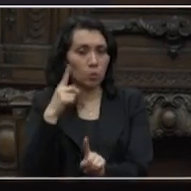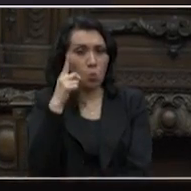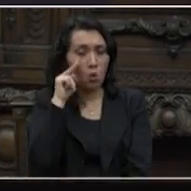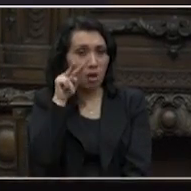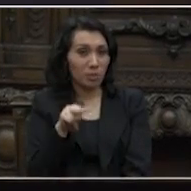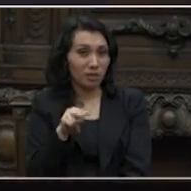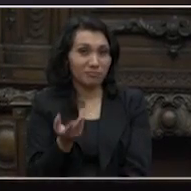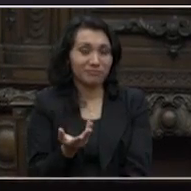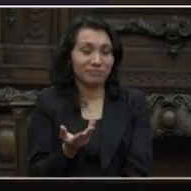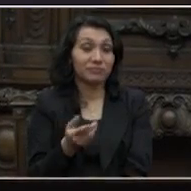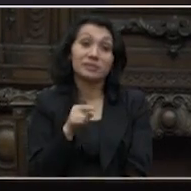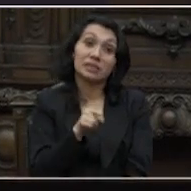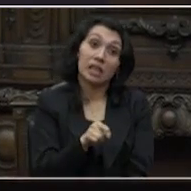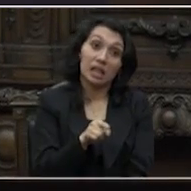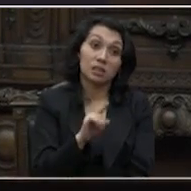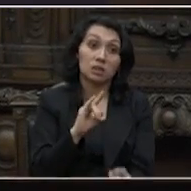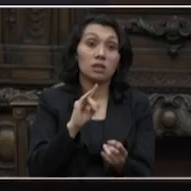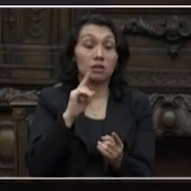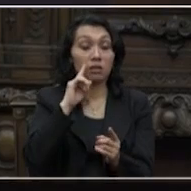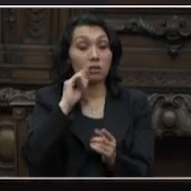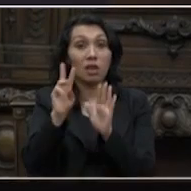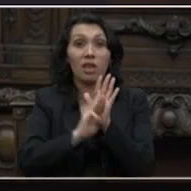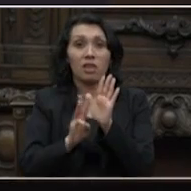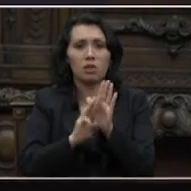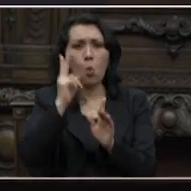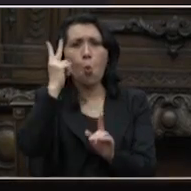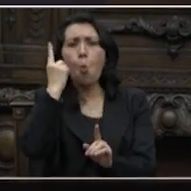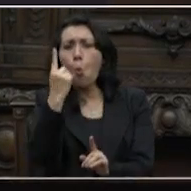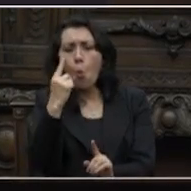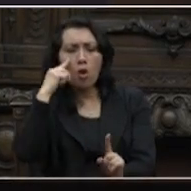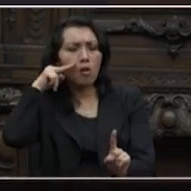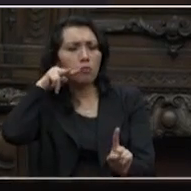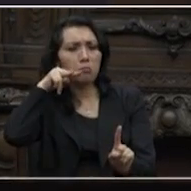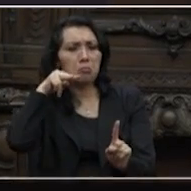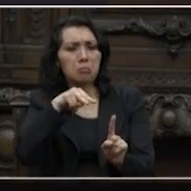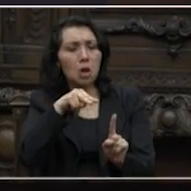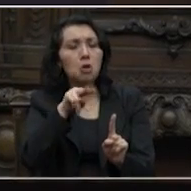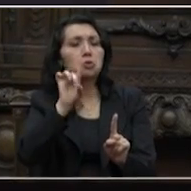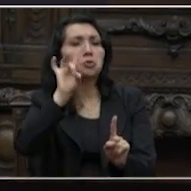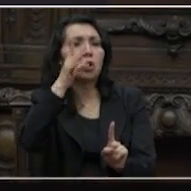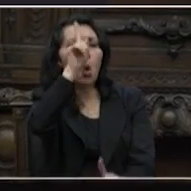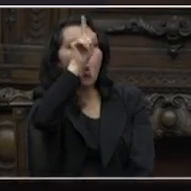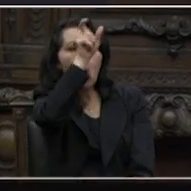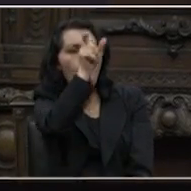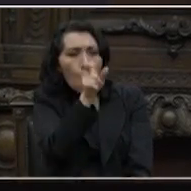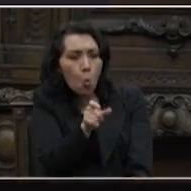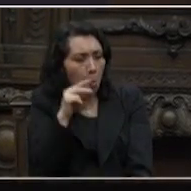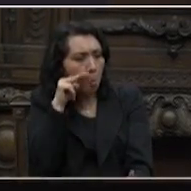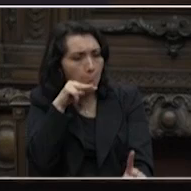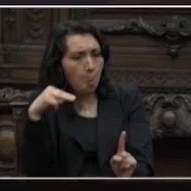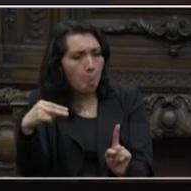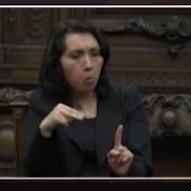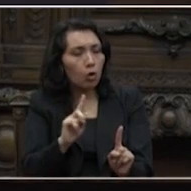Esa mirada de identidad unidimensional es una mirada reduccionista